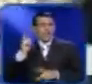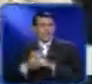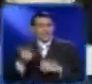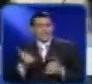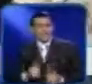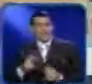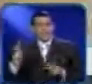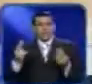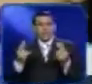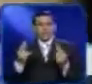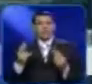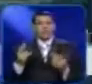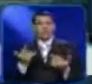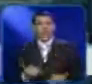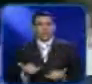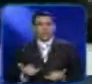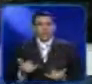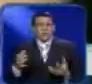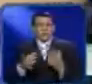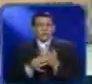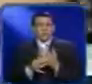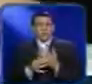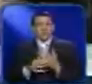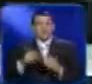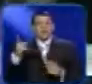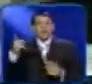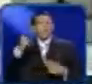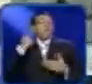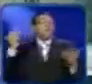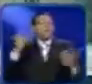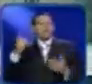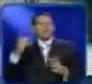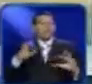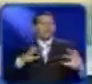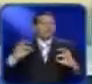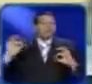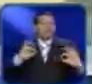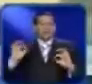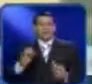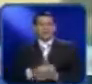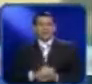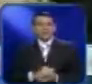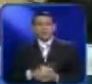pequeños gemelos, frutos de su actual relación con la despampanante